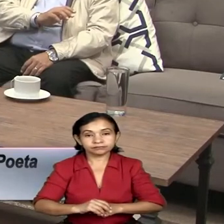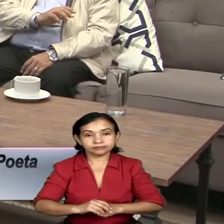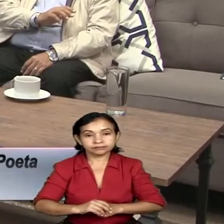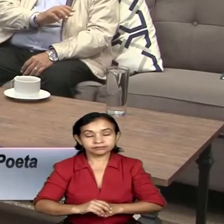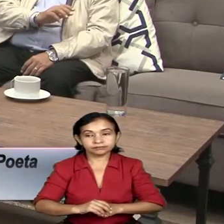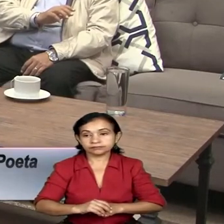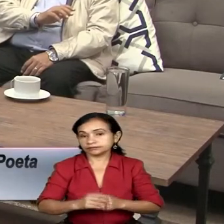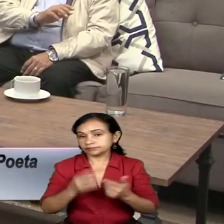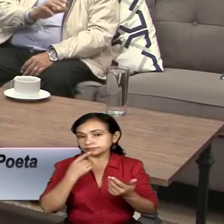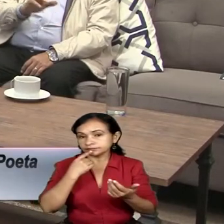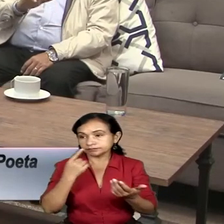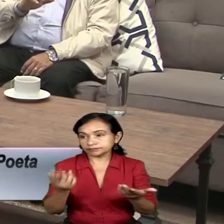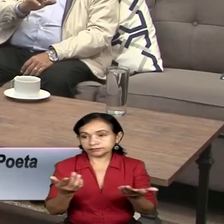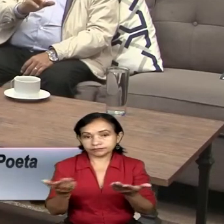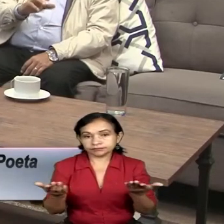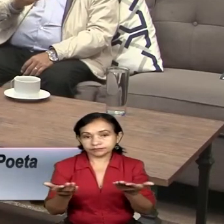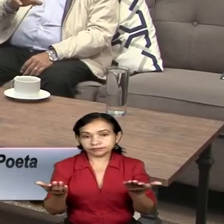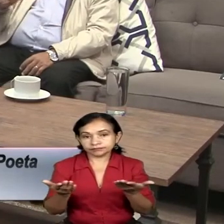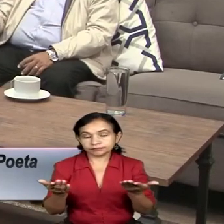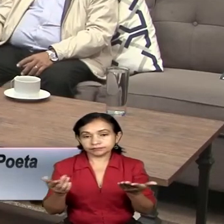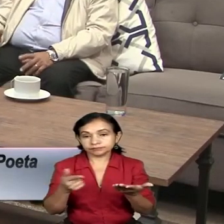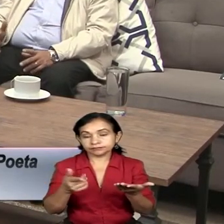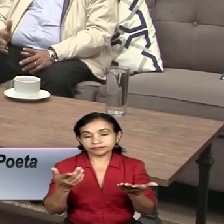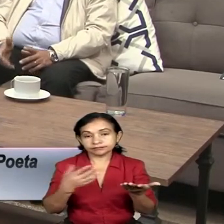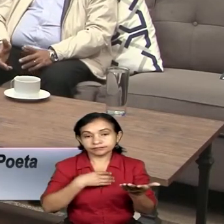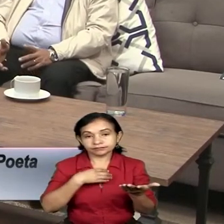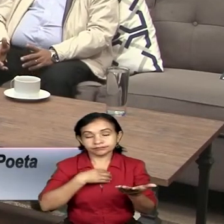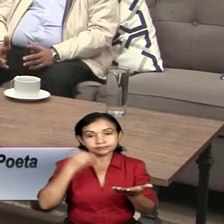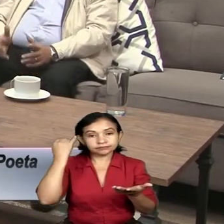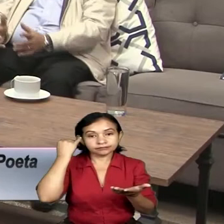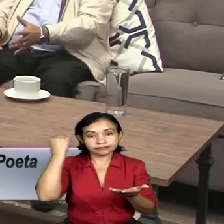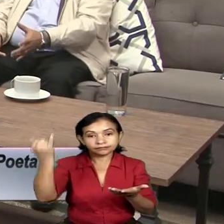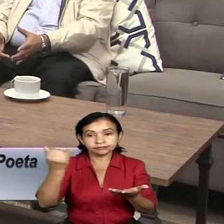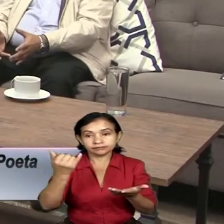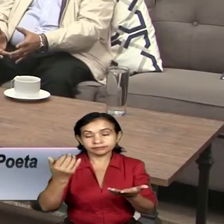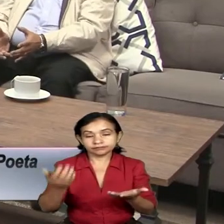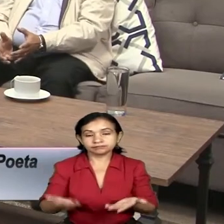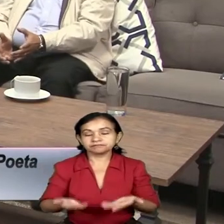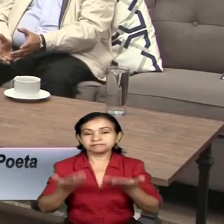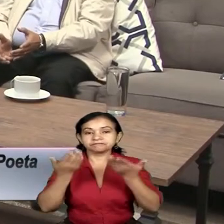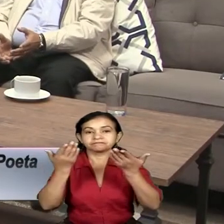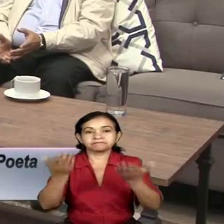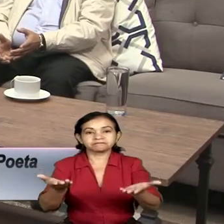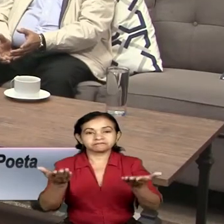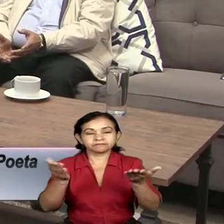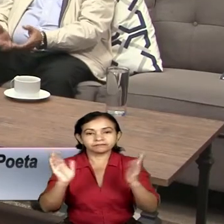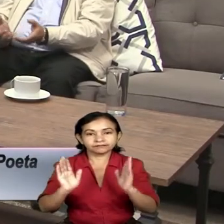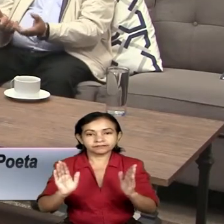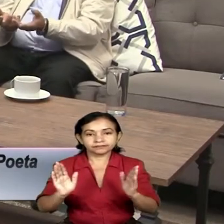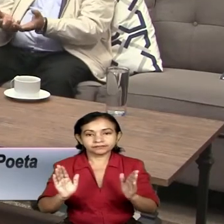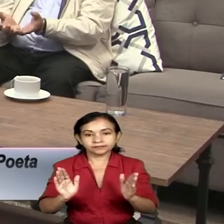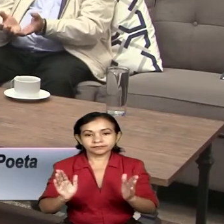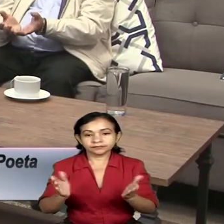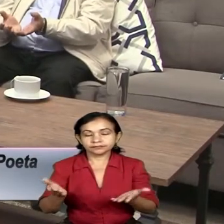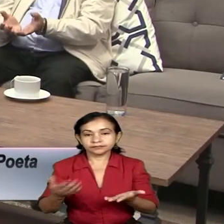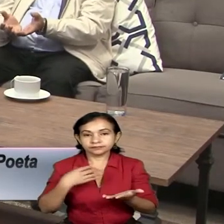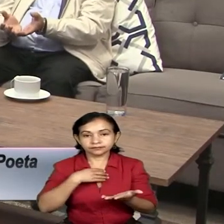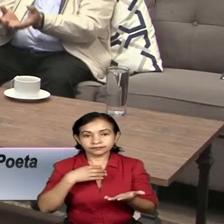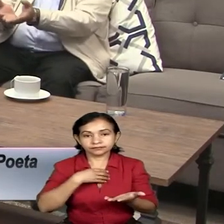Es decir, en esa actitud entreguista, en esa